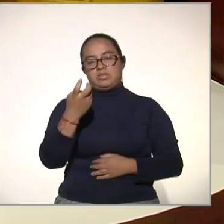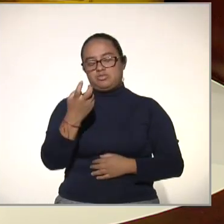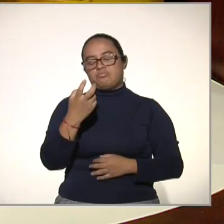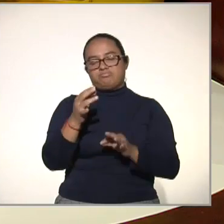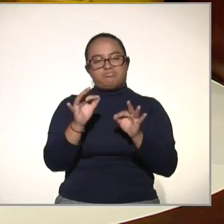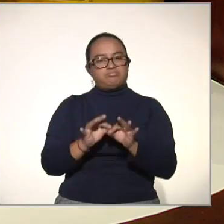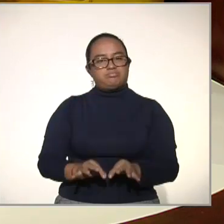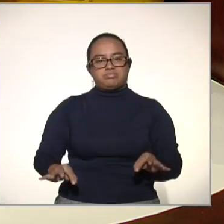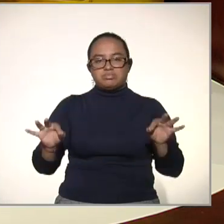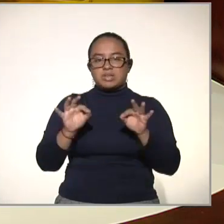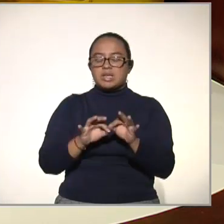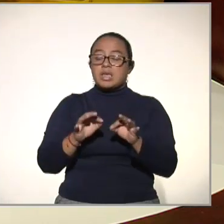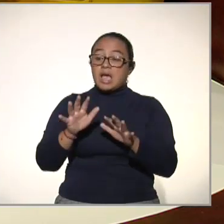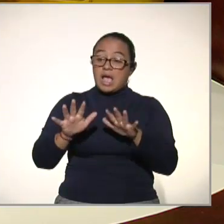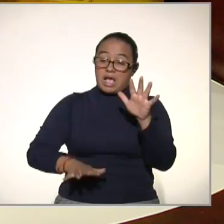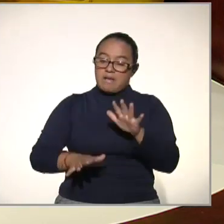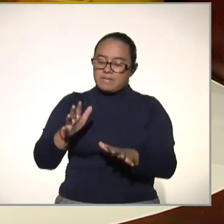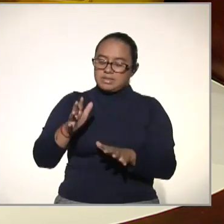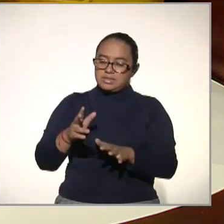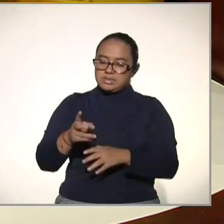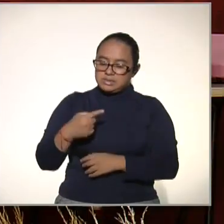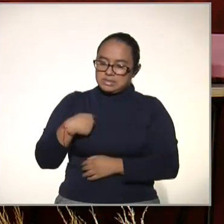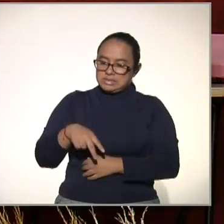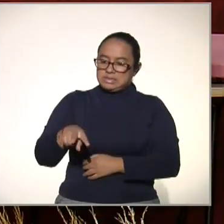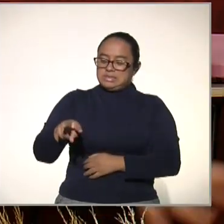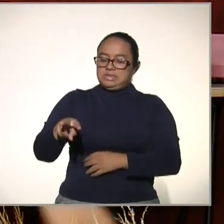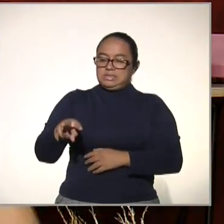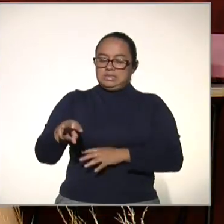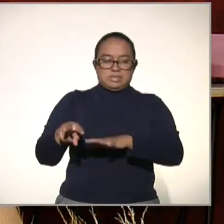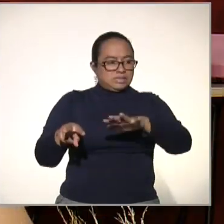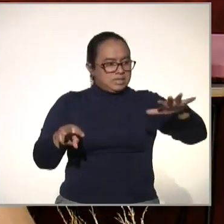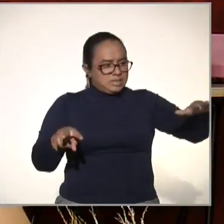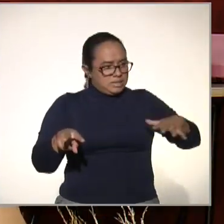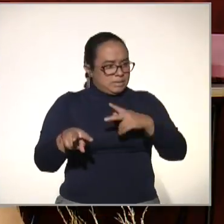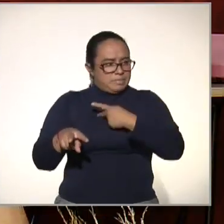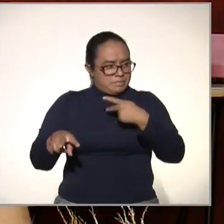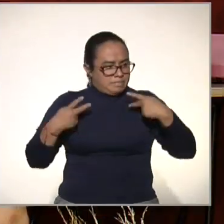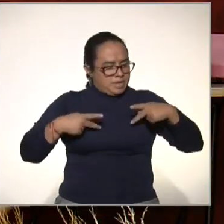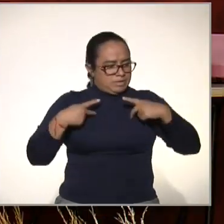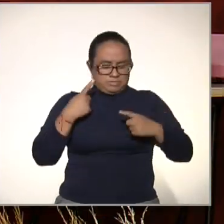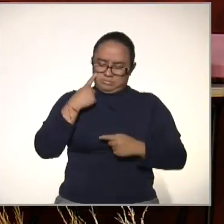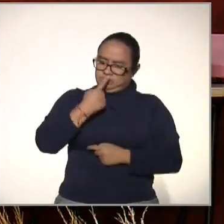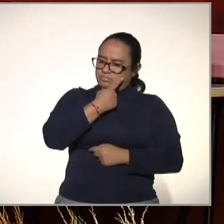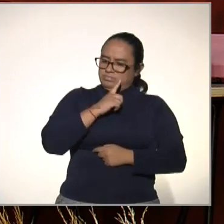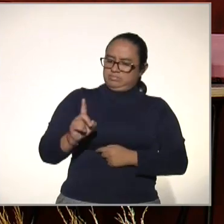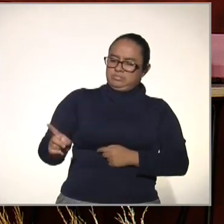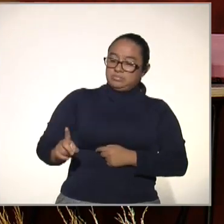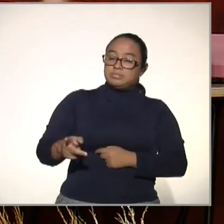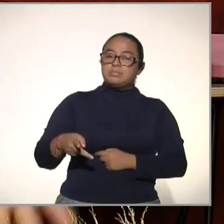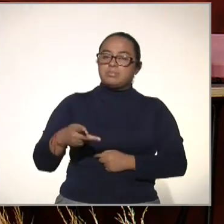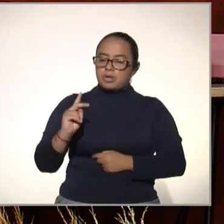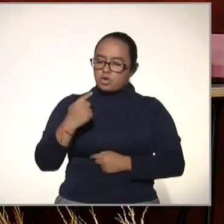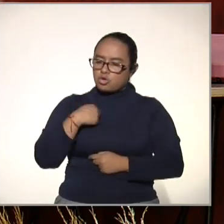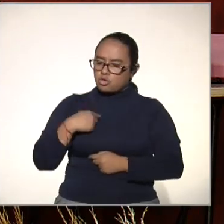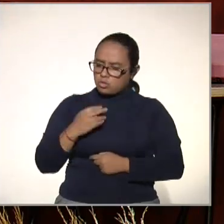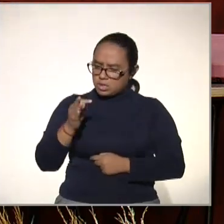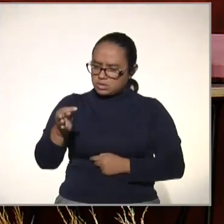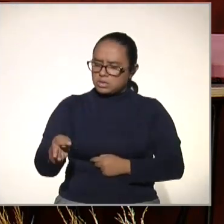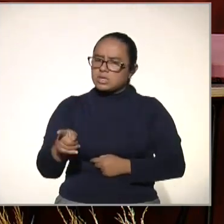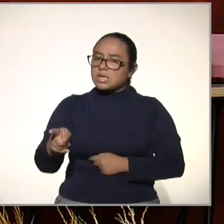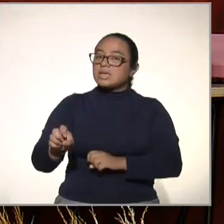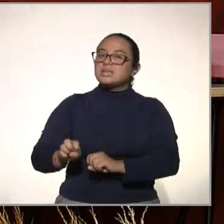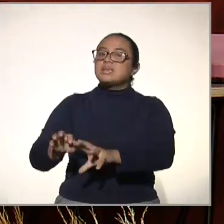veces podemos aceptar cosas que dentro de lo social no son correctas, pero que le van a hacer ser feliz,